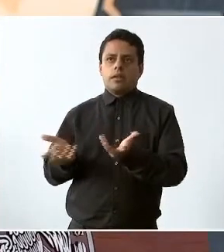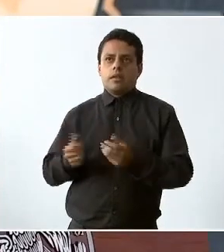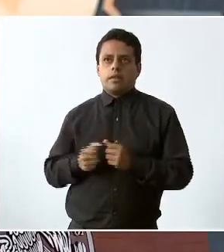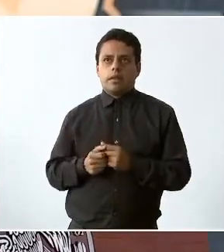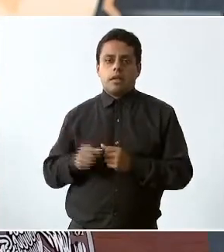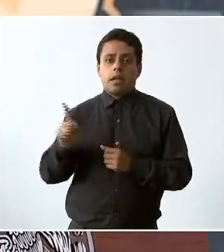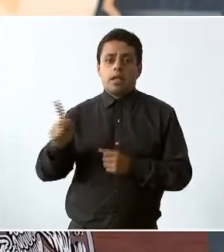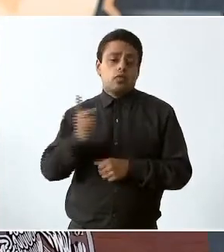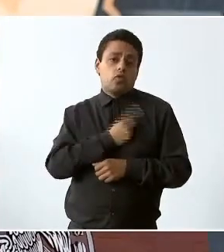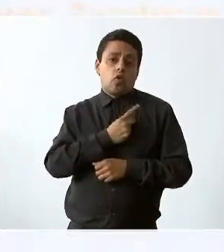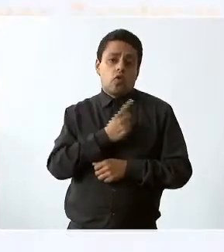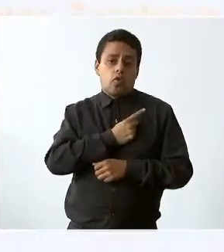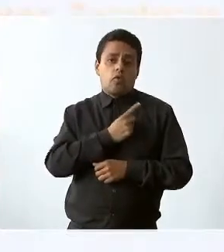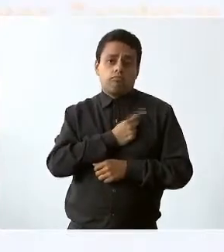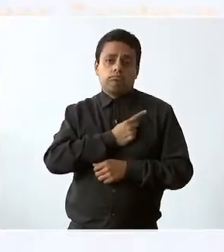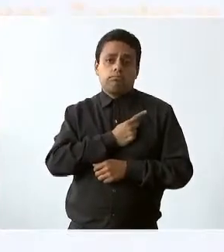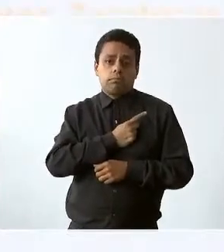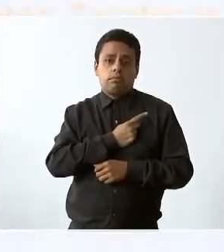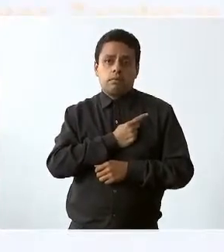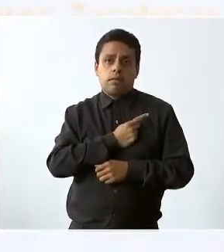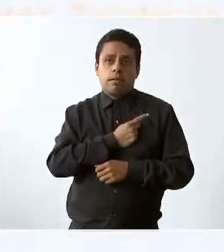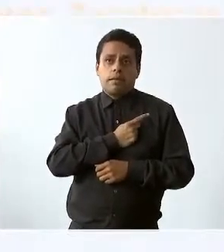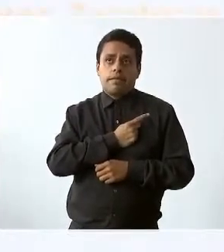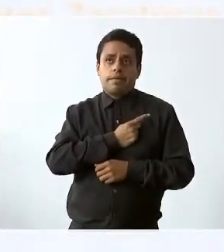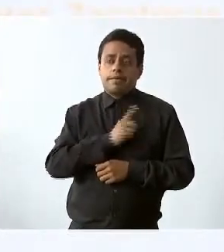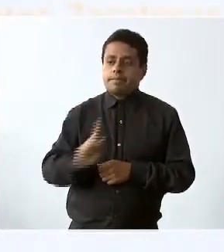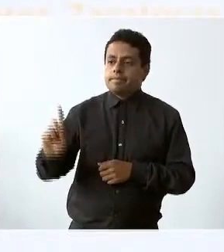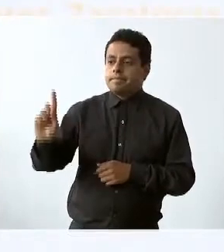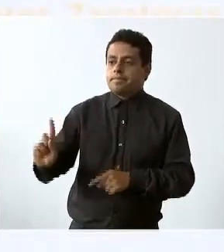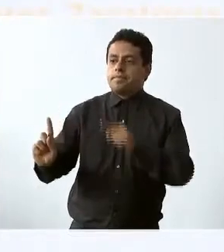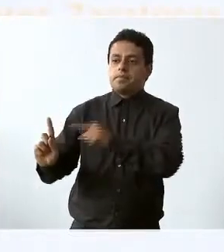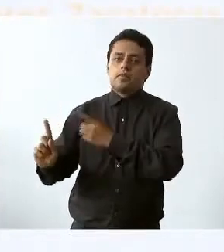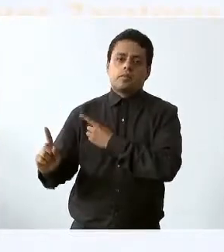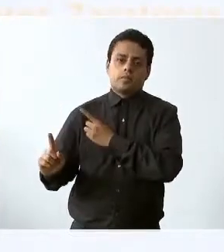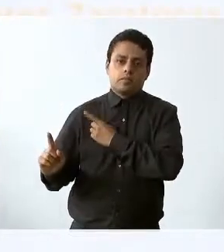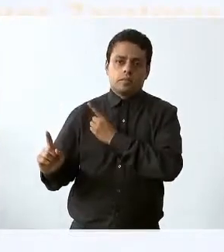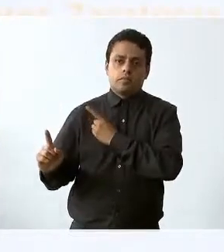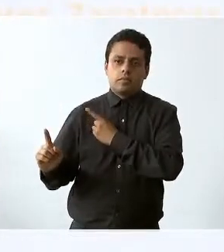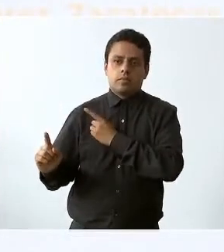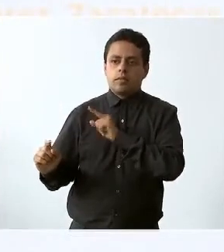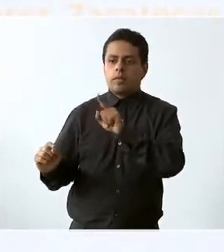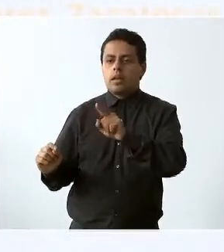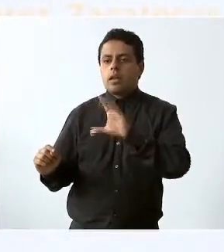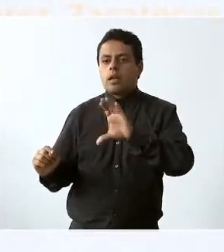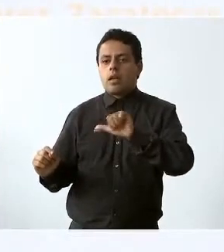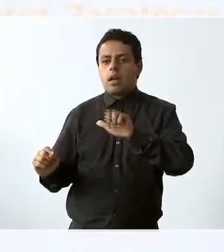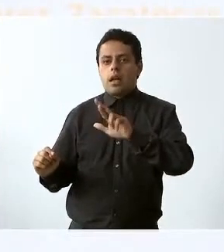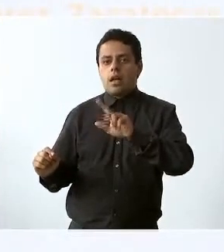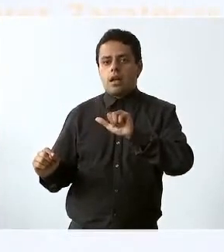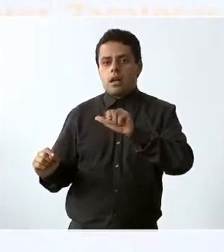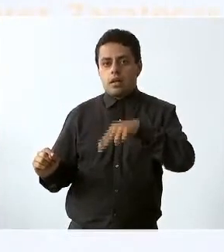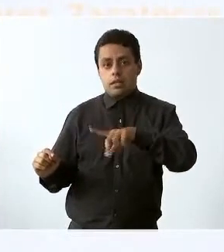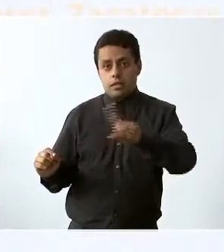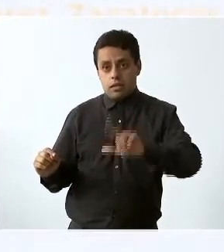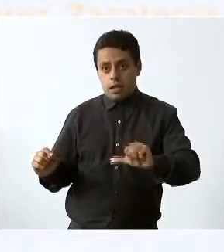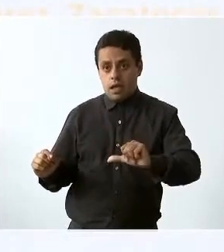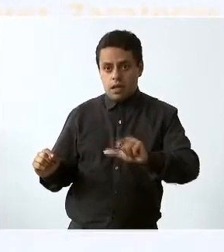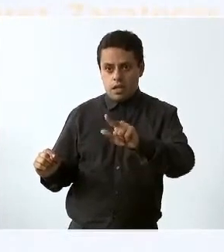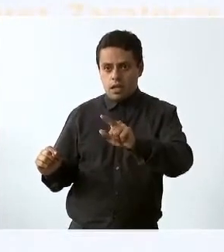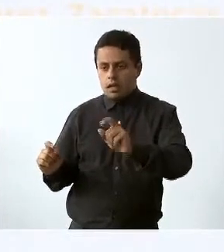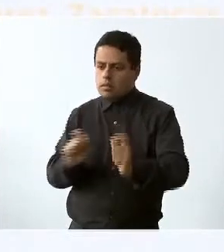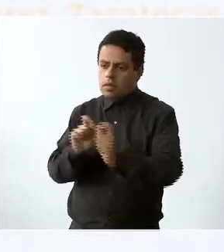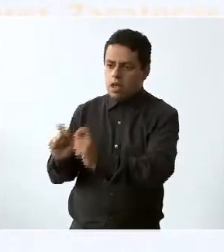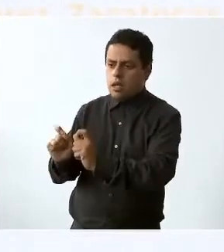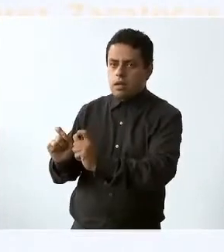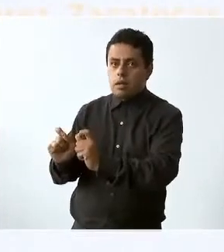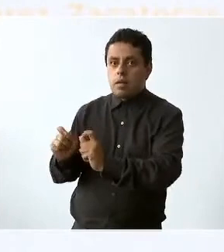prácticamente aislado. Era funcionario del gobierno de Venustiano Carranza cuando